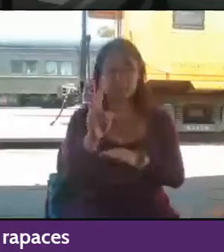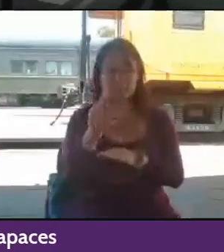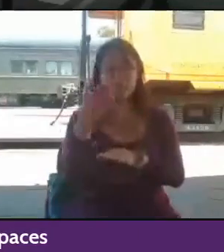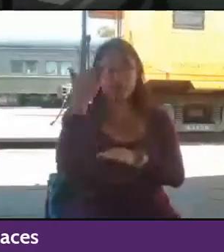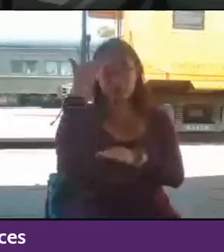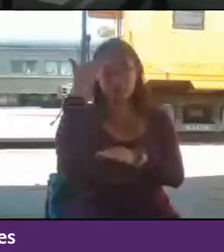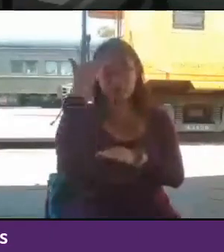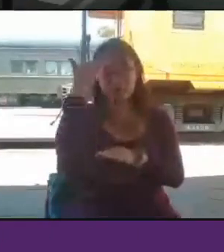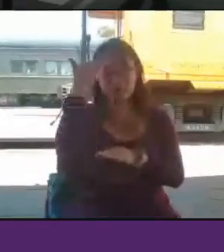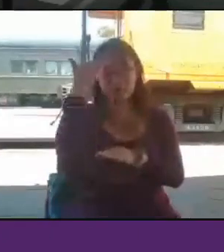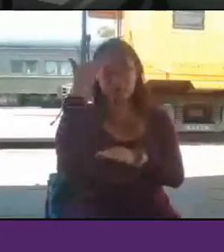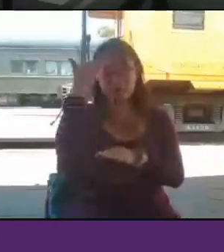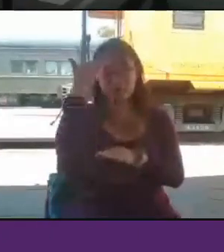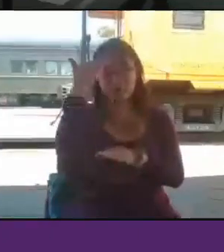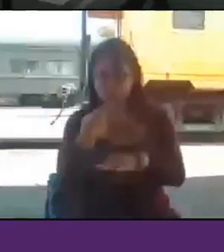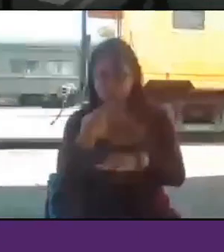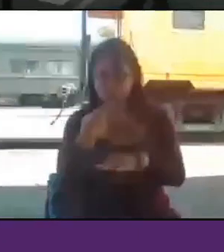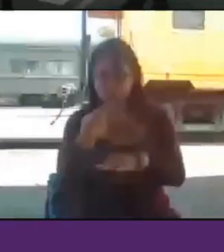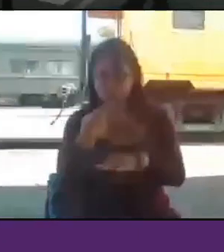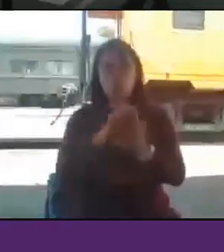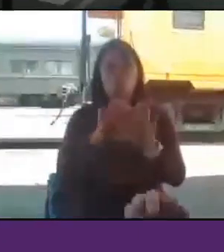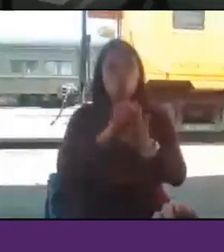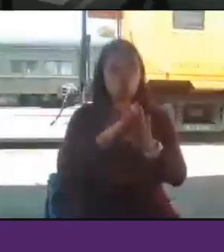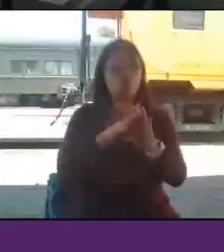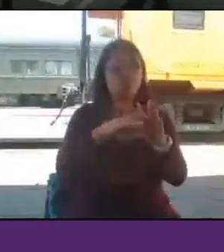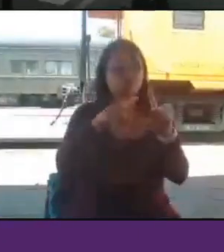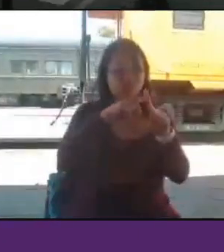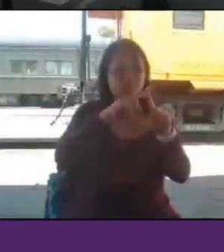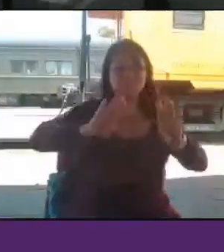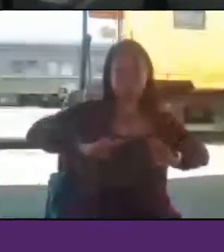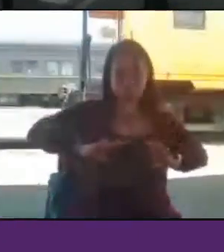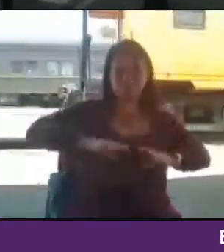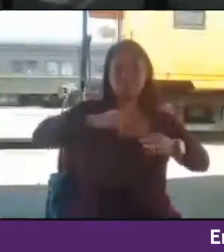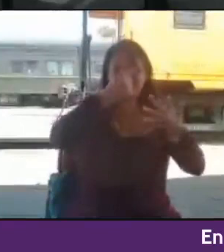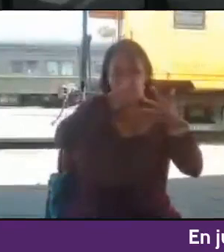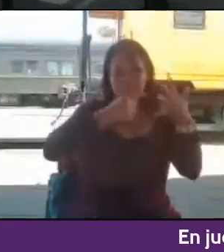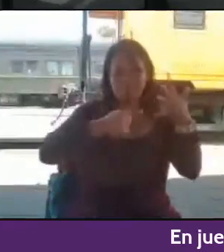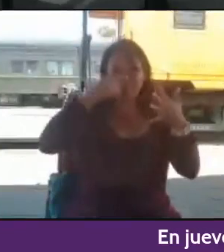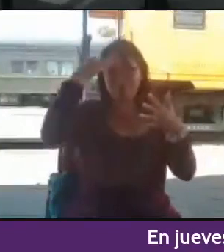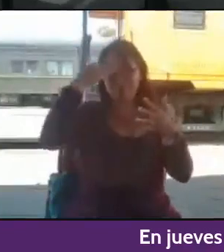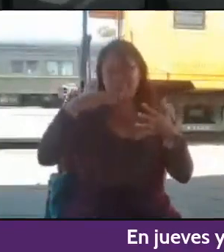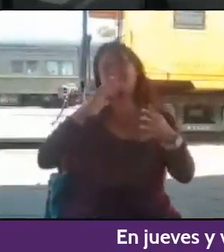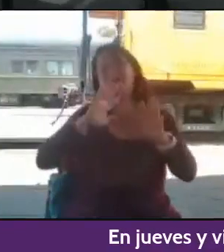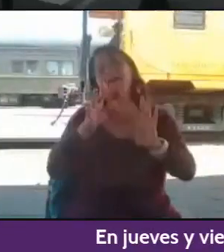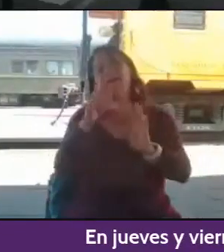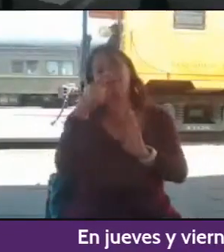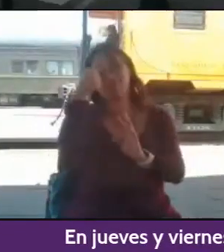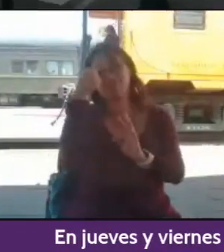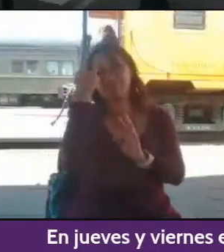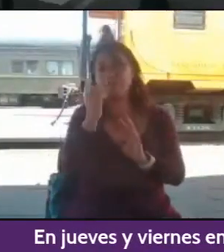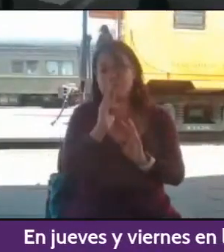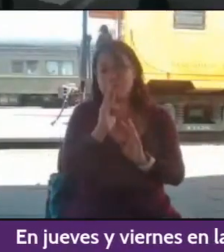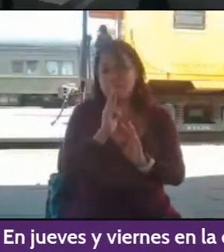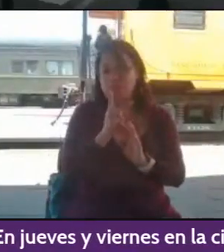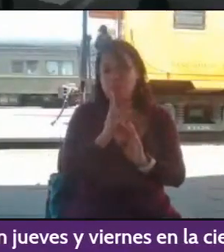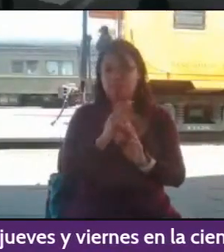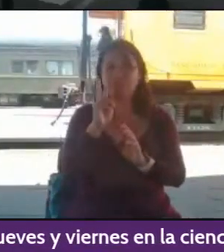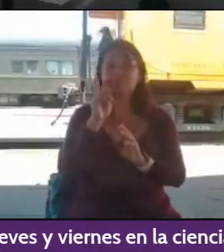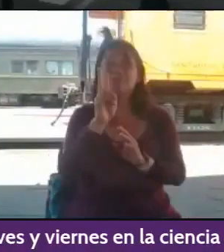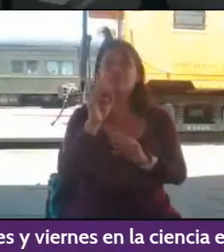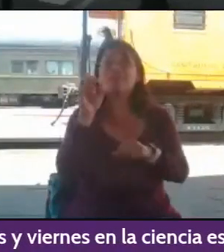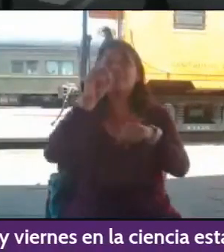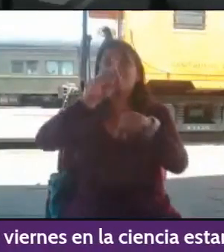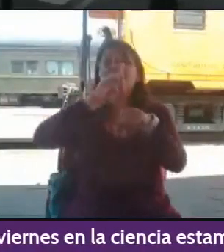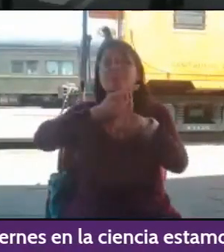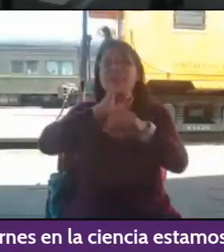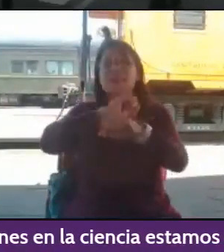utilizar en el momento dado las ventajas que tienen puede ser funcional. Aparte, si se fijan, en la entrada de la cavidad es de día, es decir,